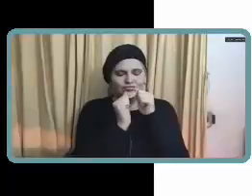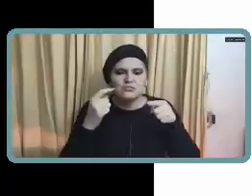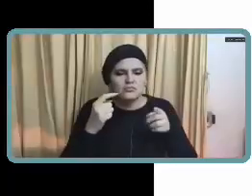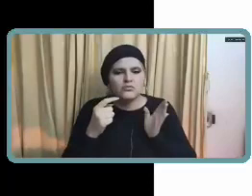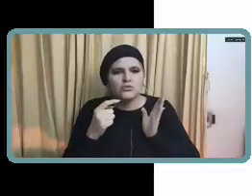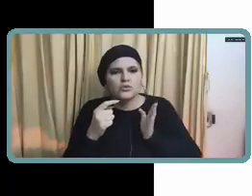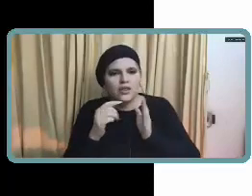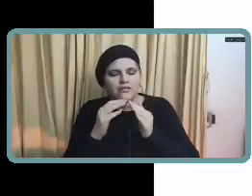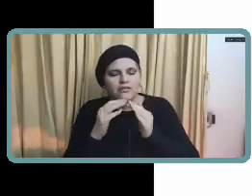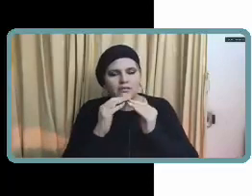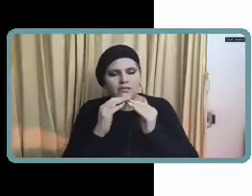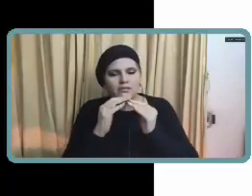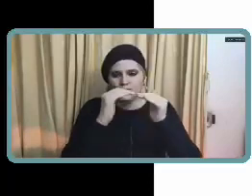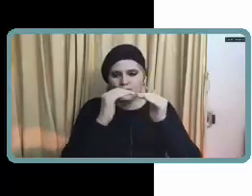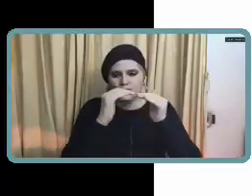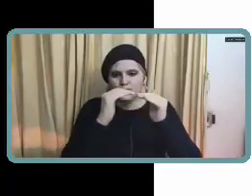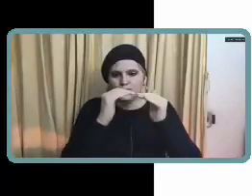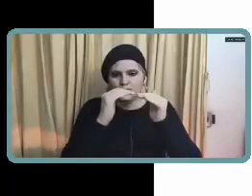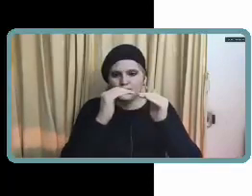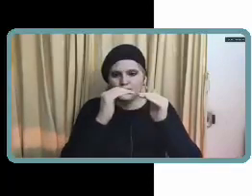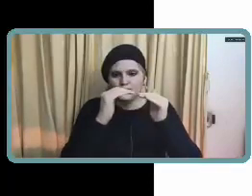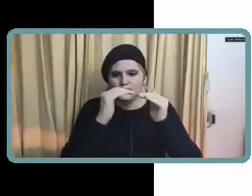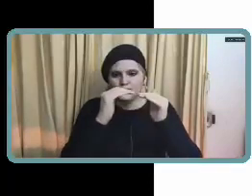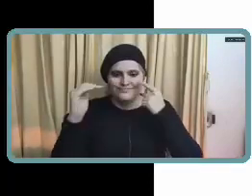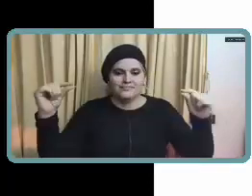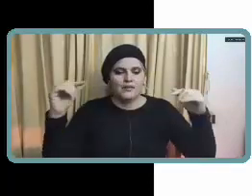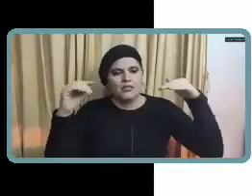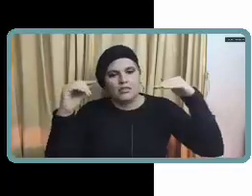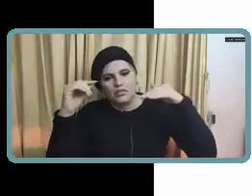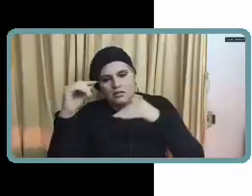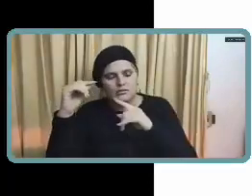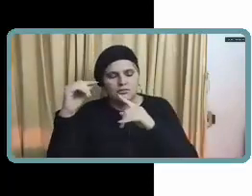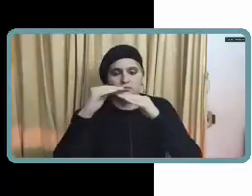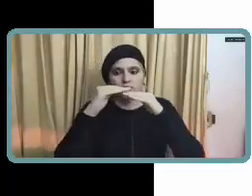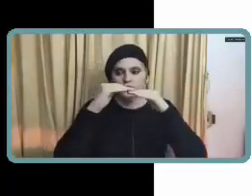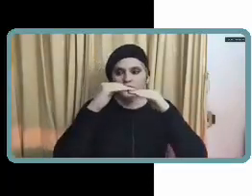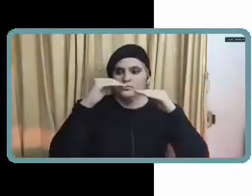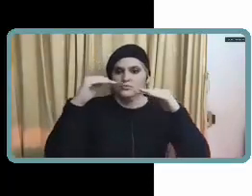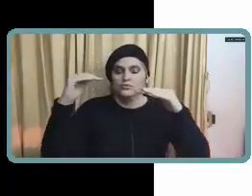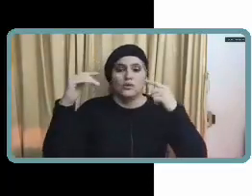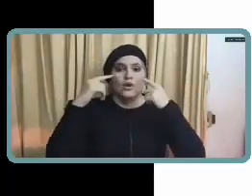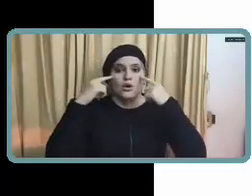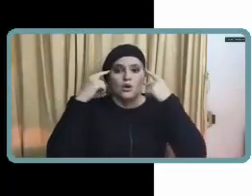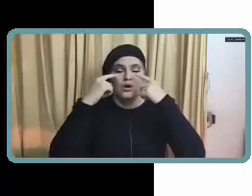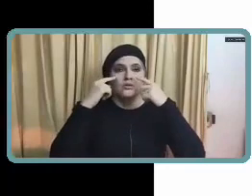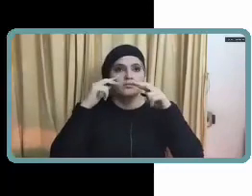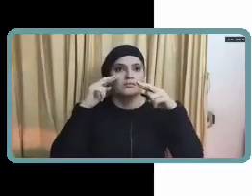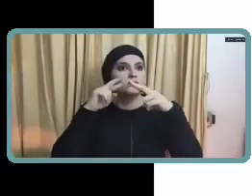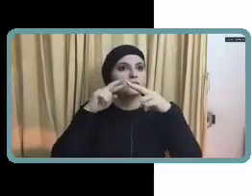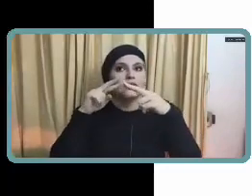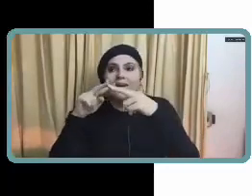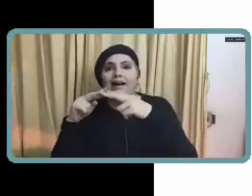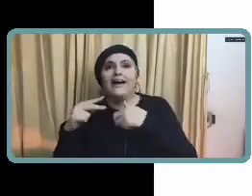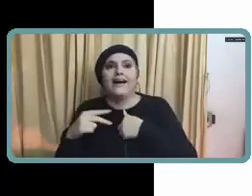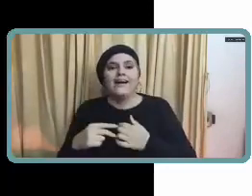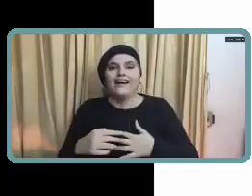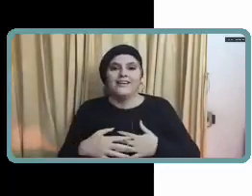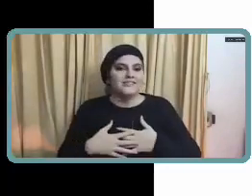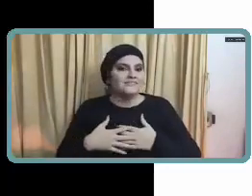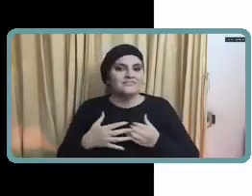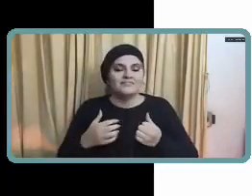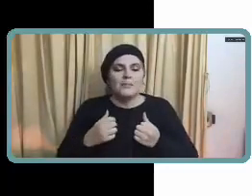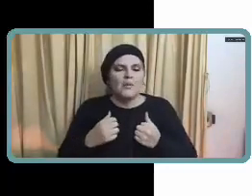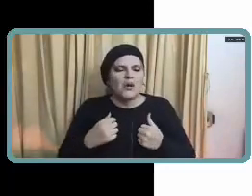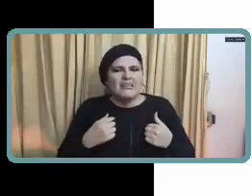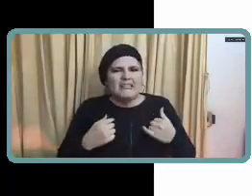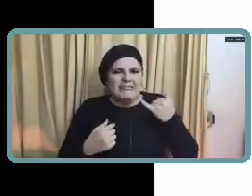vía de que el contacto ocular sea algo que le da satisfacción y que no le genera incomodidad